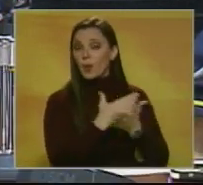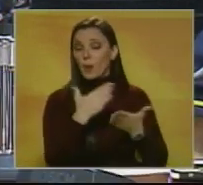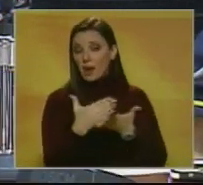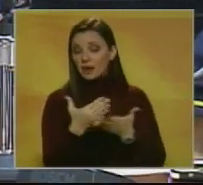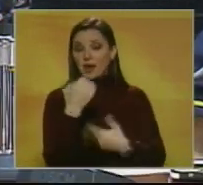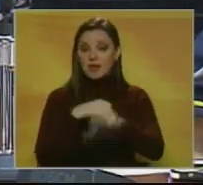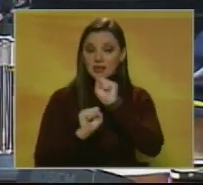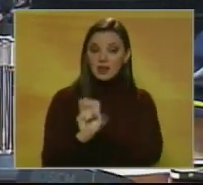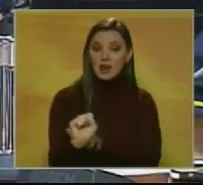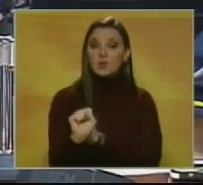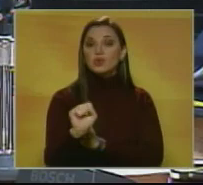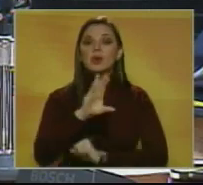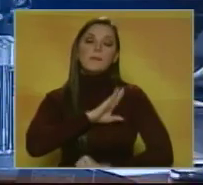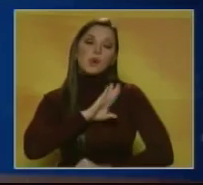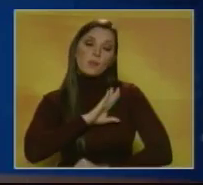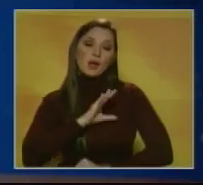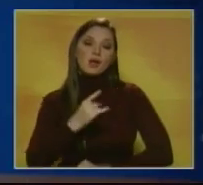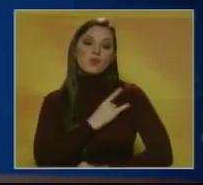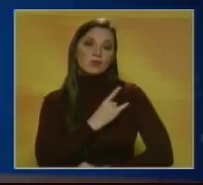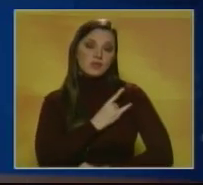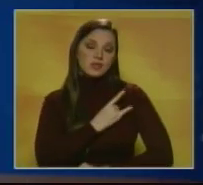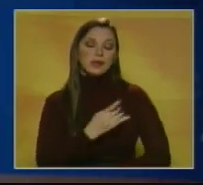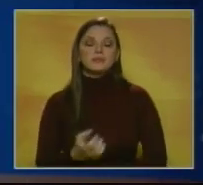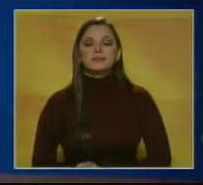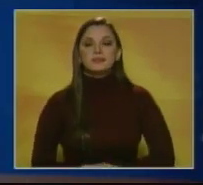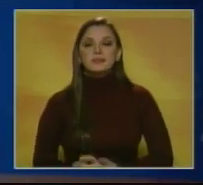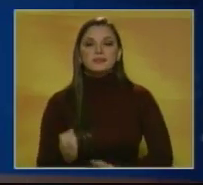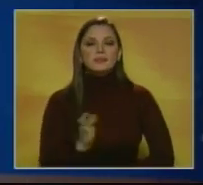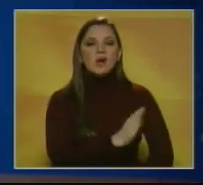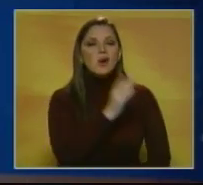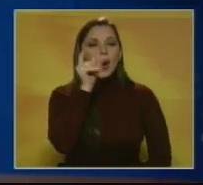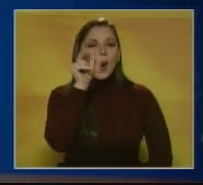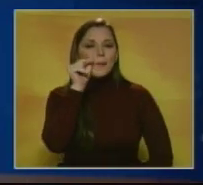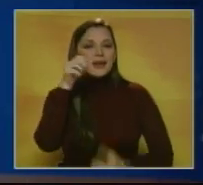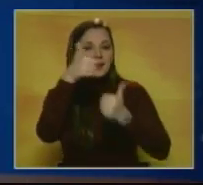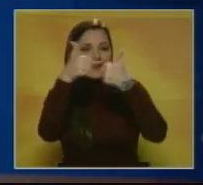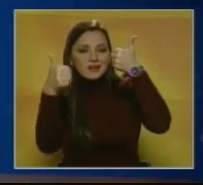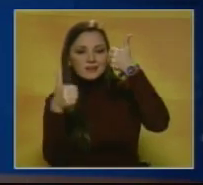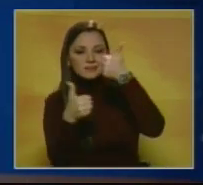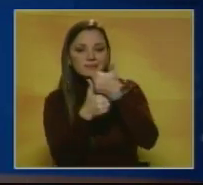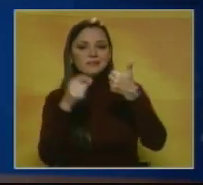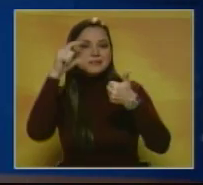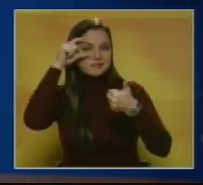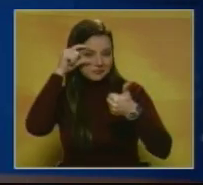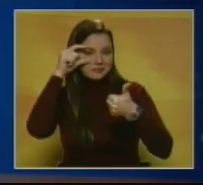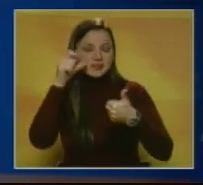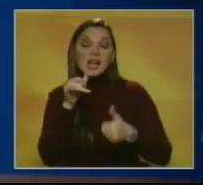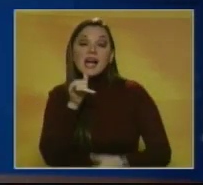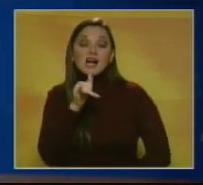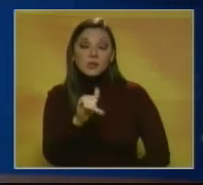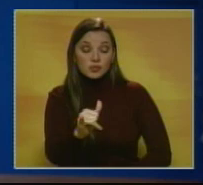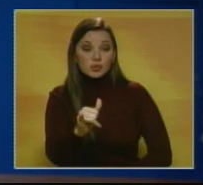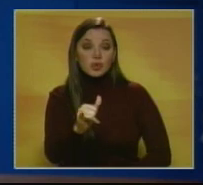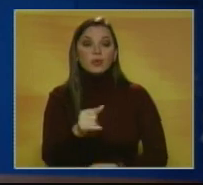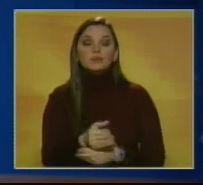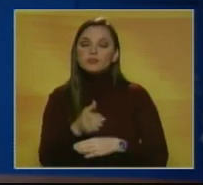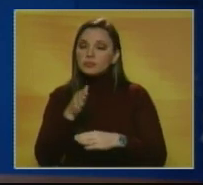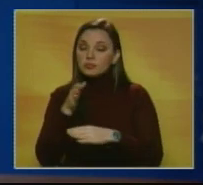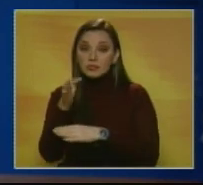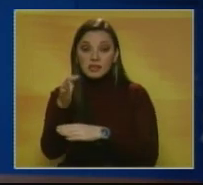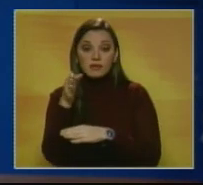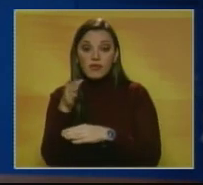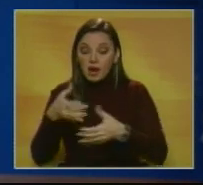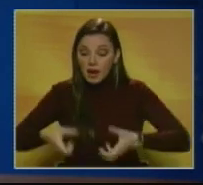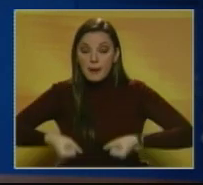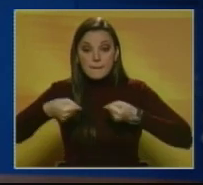luchas universitarias. Jorge Arreaza, vicepresidente ejecutivo de la República, anunció que durante un operativo realizado en el mercado